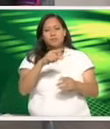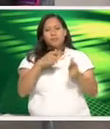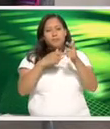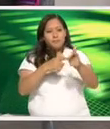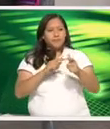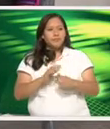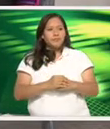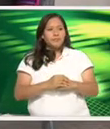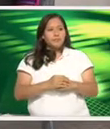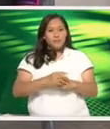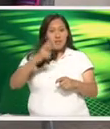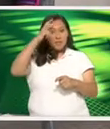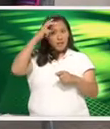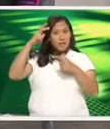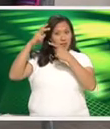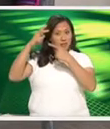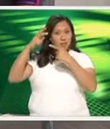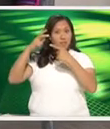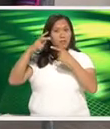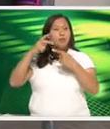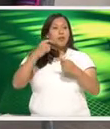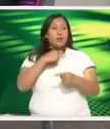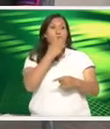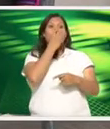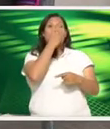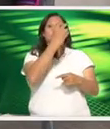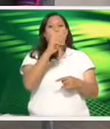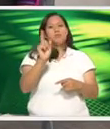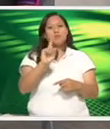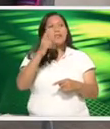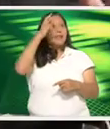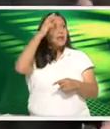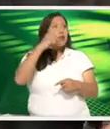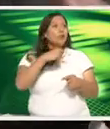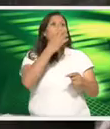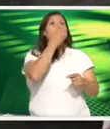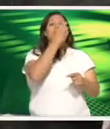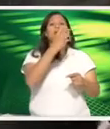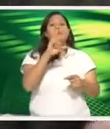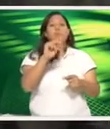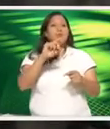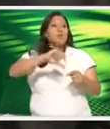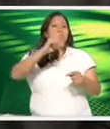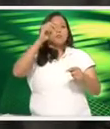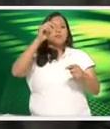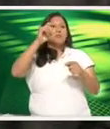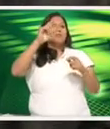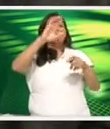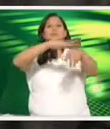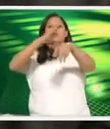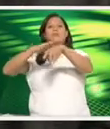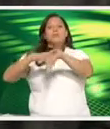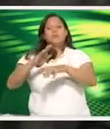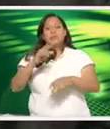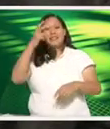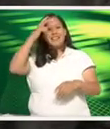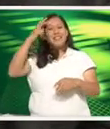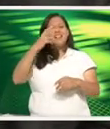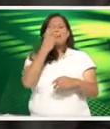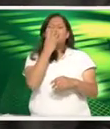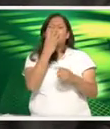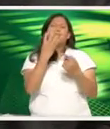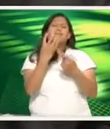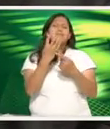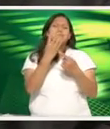obvio, Hidalgo no dijo esa noche, voy a dar el grito. Exacto. No, o sea, llegó, arengó y todo. Esta idea del grito